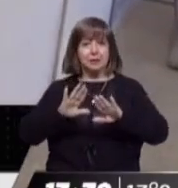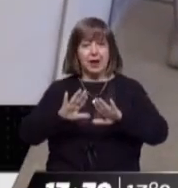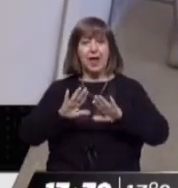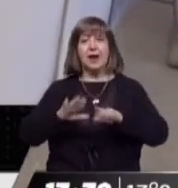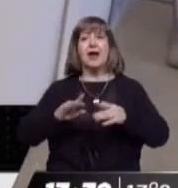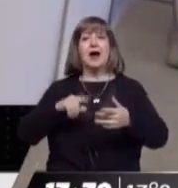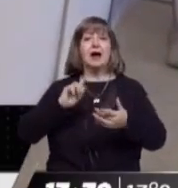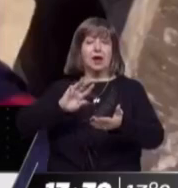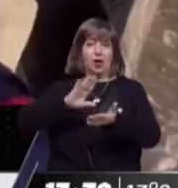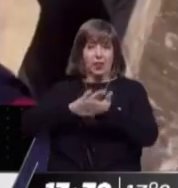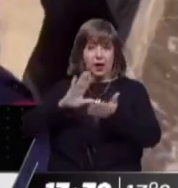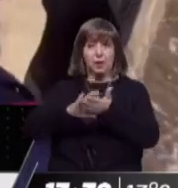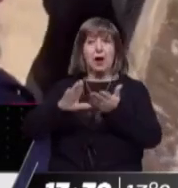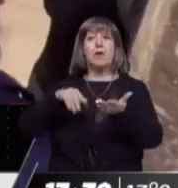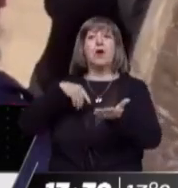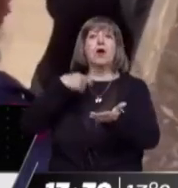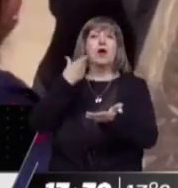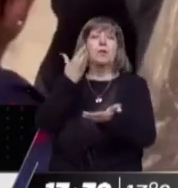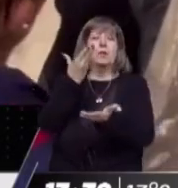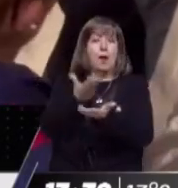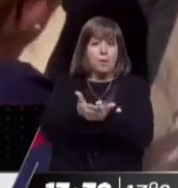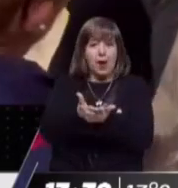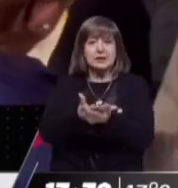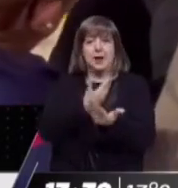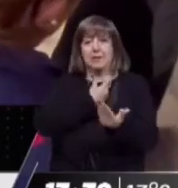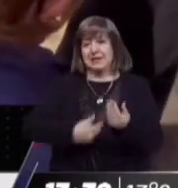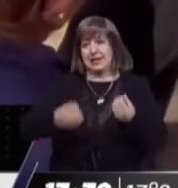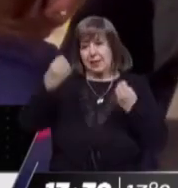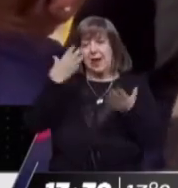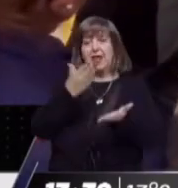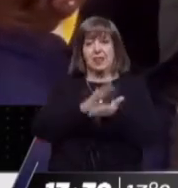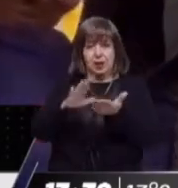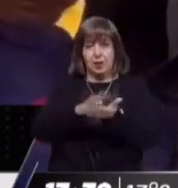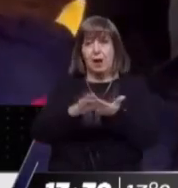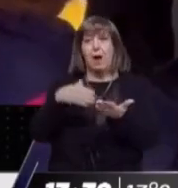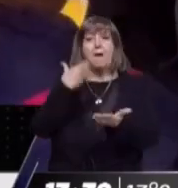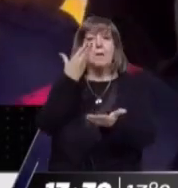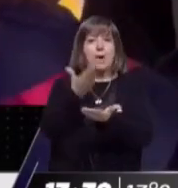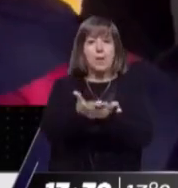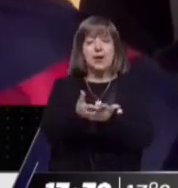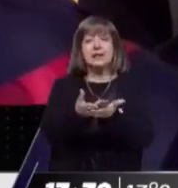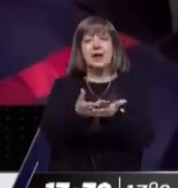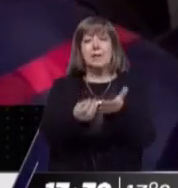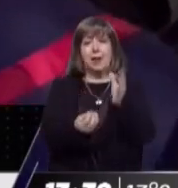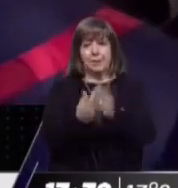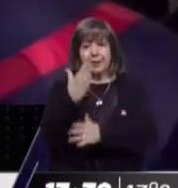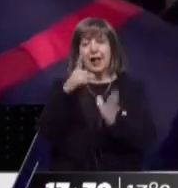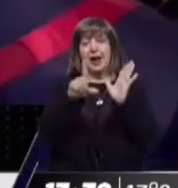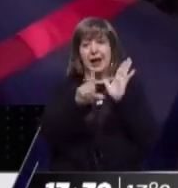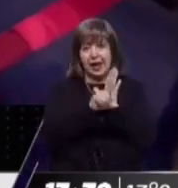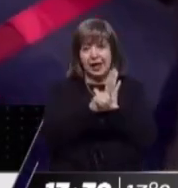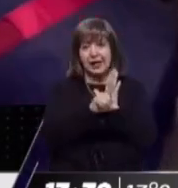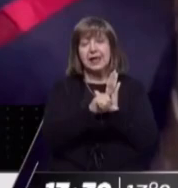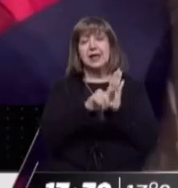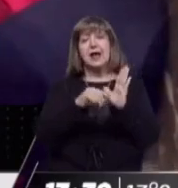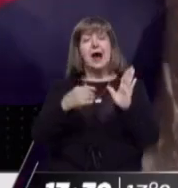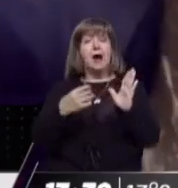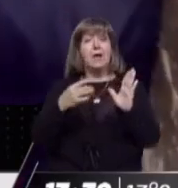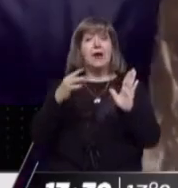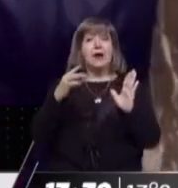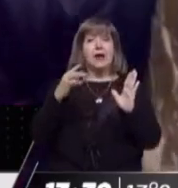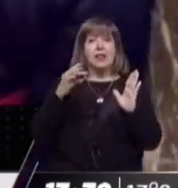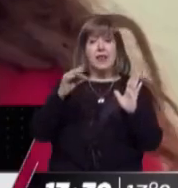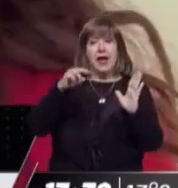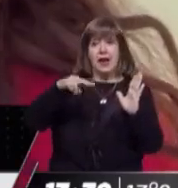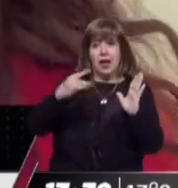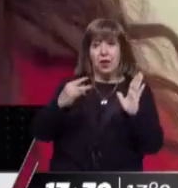volver a proponerla, o sea, sea por el mismo presidente o por alguien de dentro de la Cámara, y entonces habrá que ver si